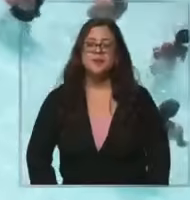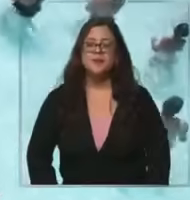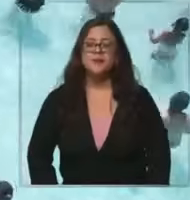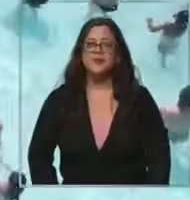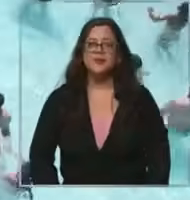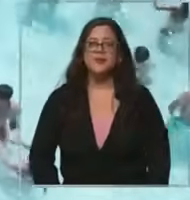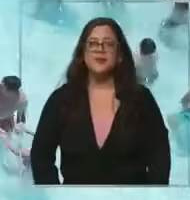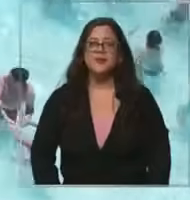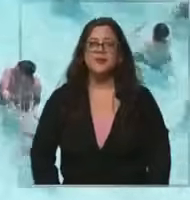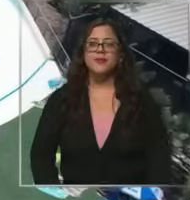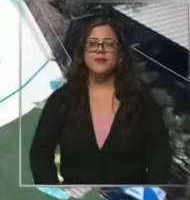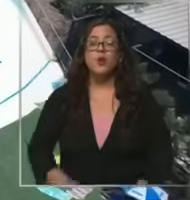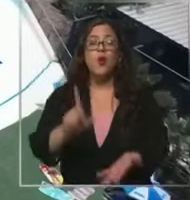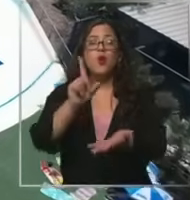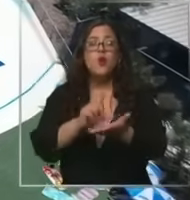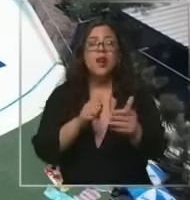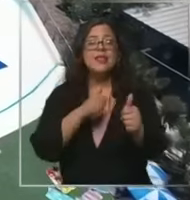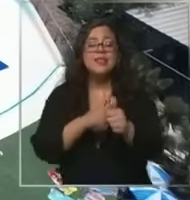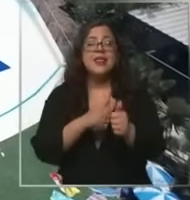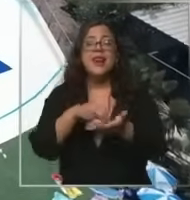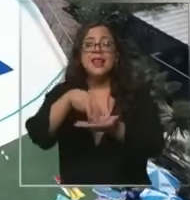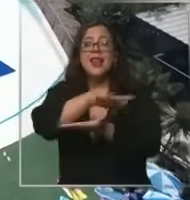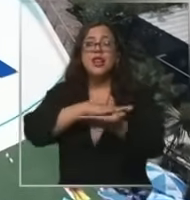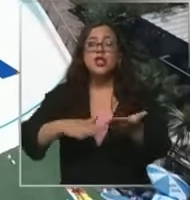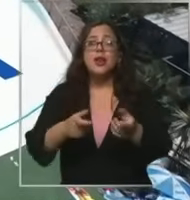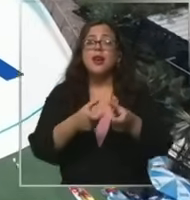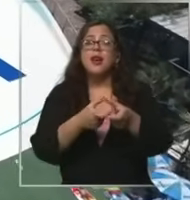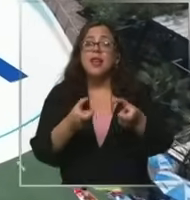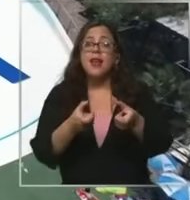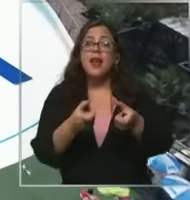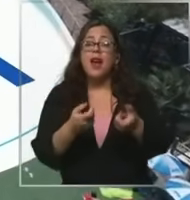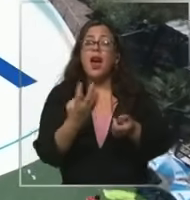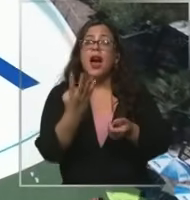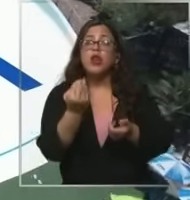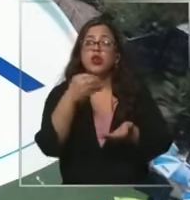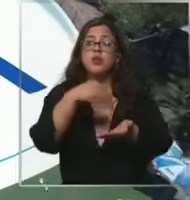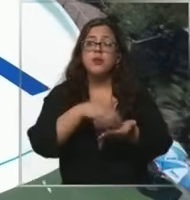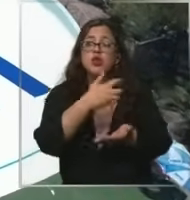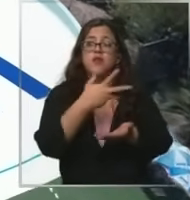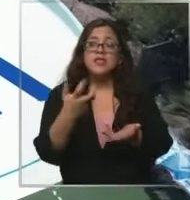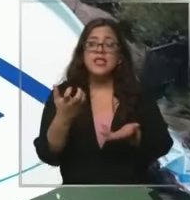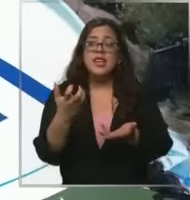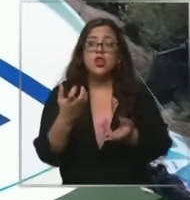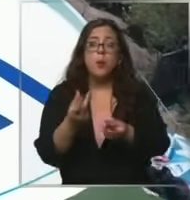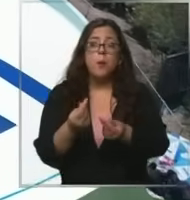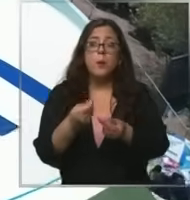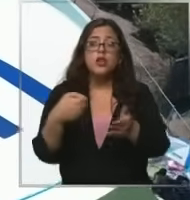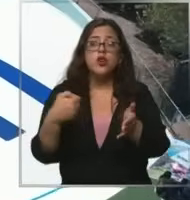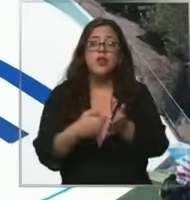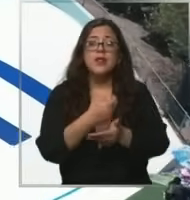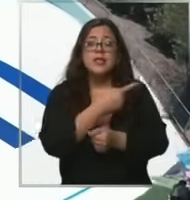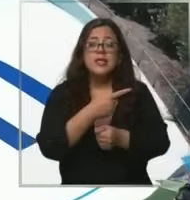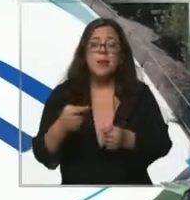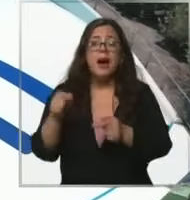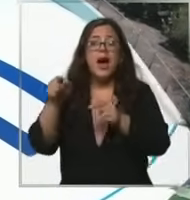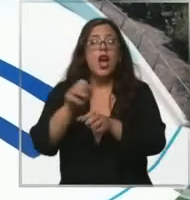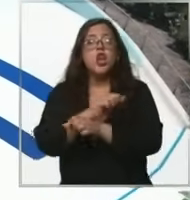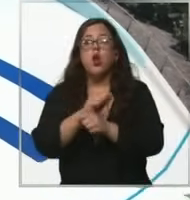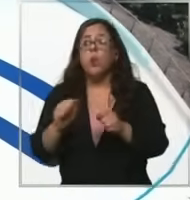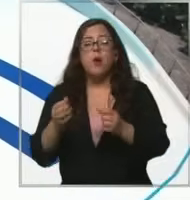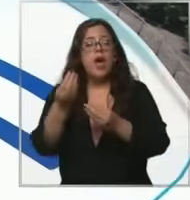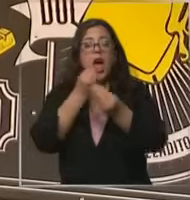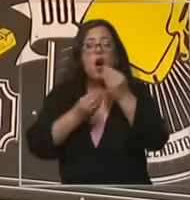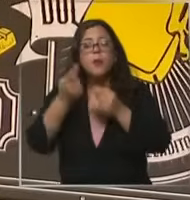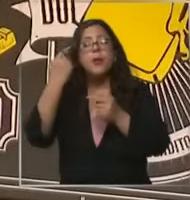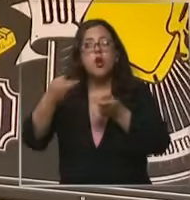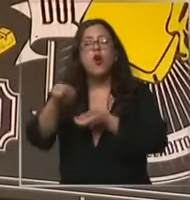Un oasis cerca de la ciudad. Su entrada cuesta 14.900 pesos los fines de semana. No se puede ingresar comidas,